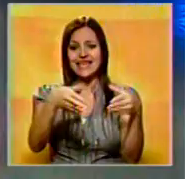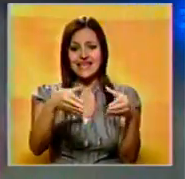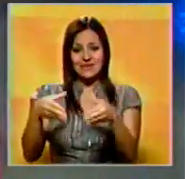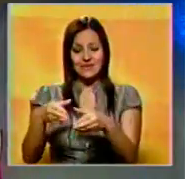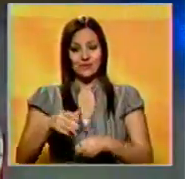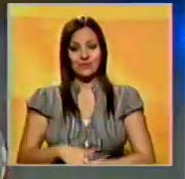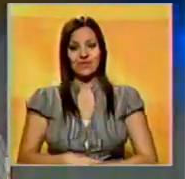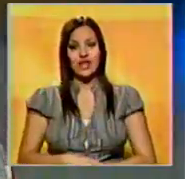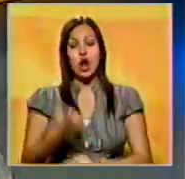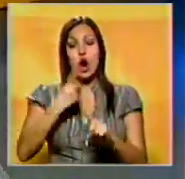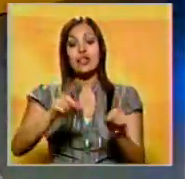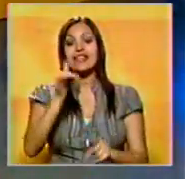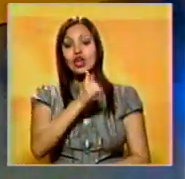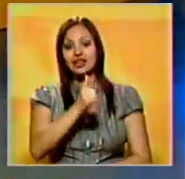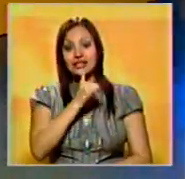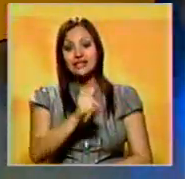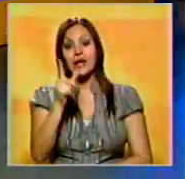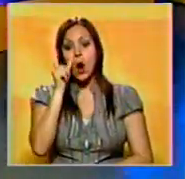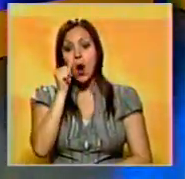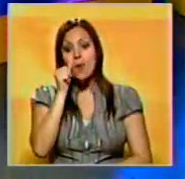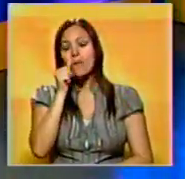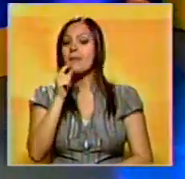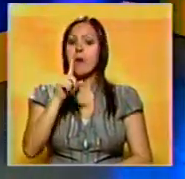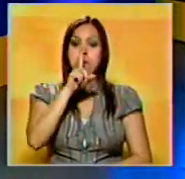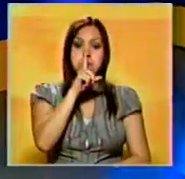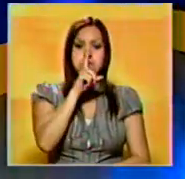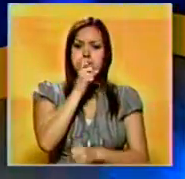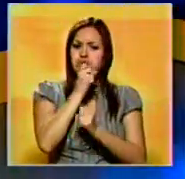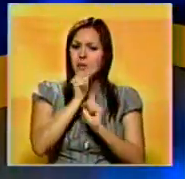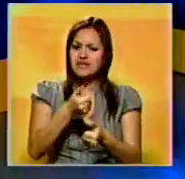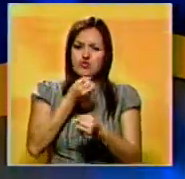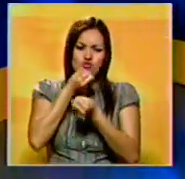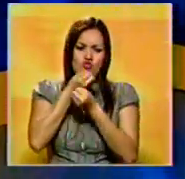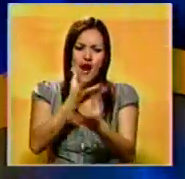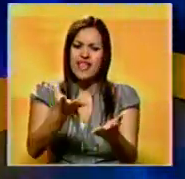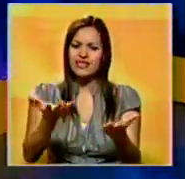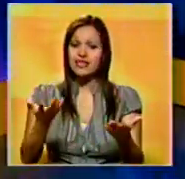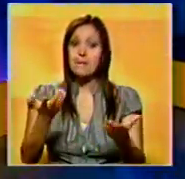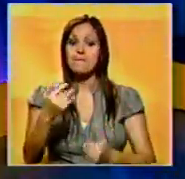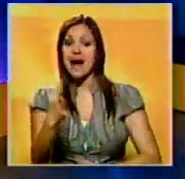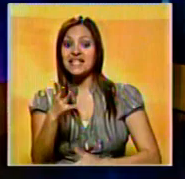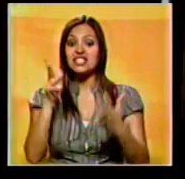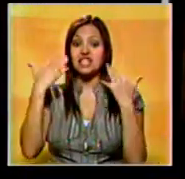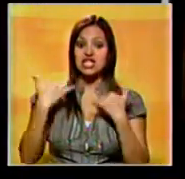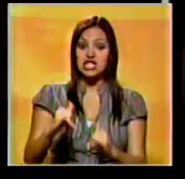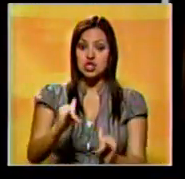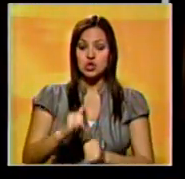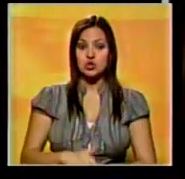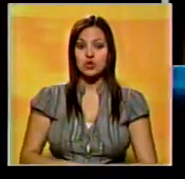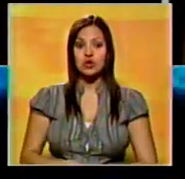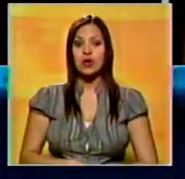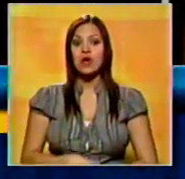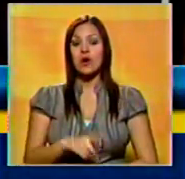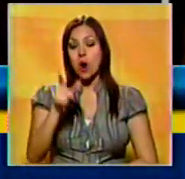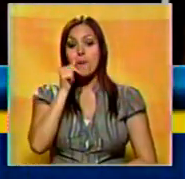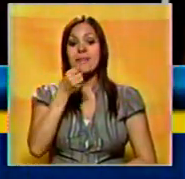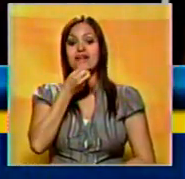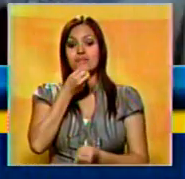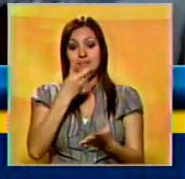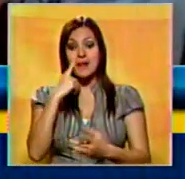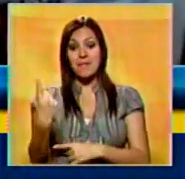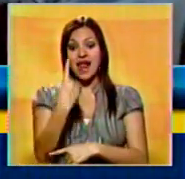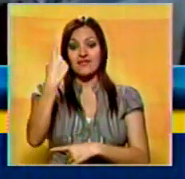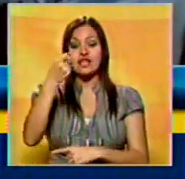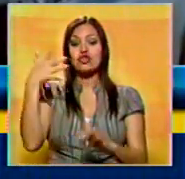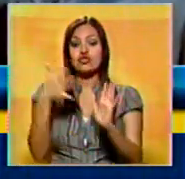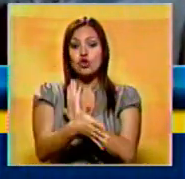noticia polémica, y es que Guillermo Dávila rompió el silencio y habló sobre su supuesto hijo. El cantante venezolano habló por primera